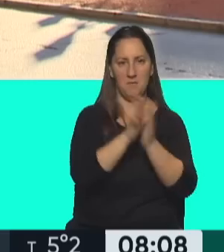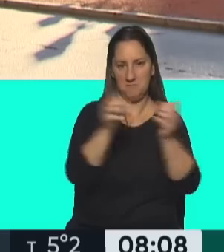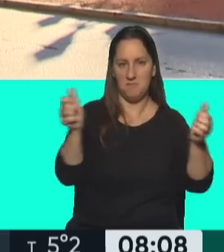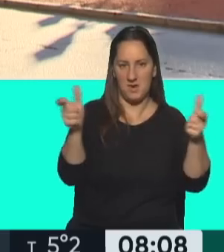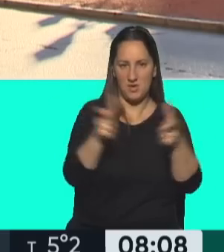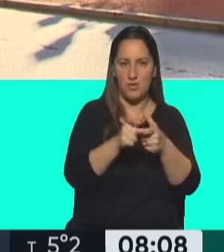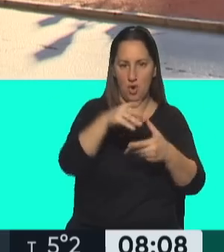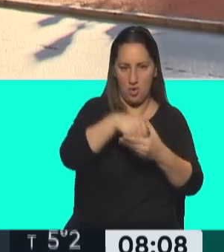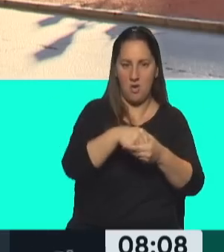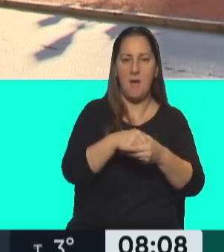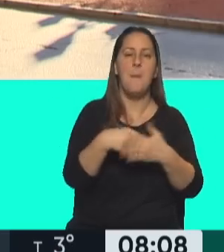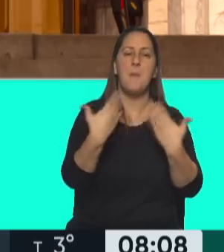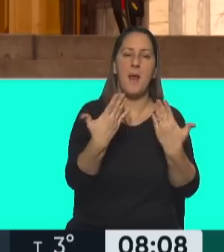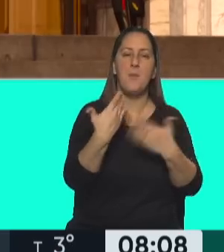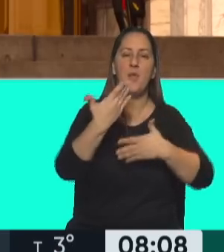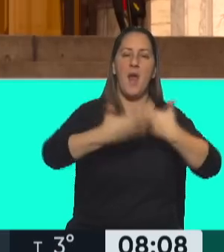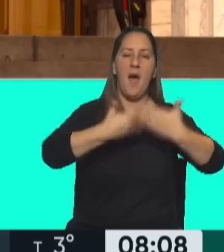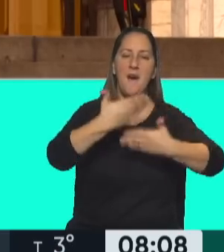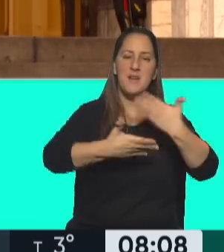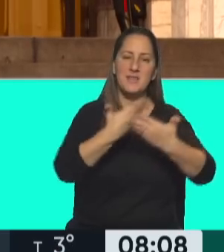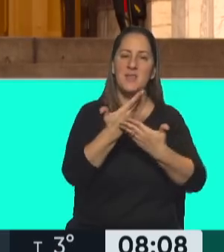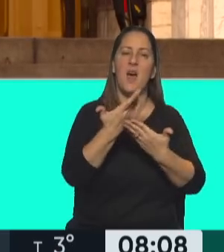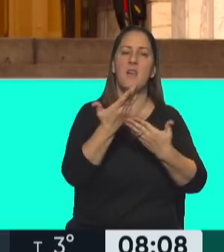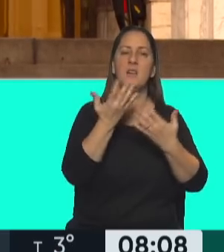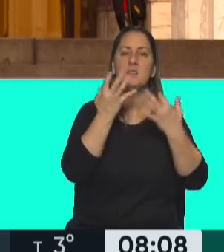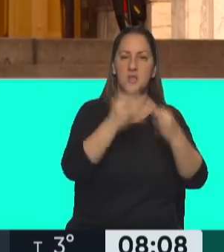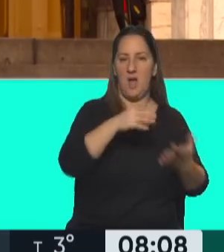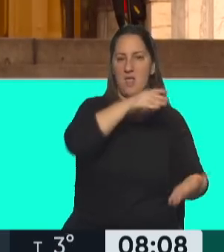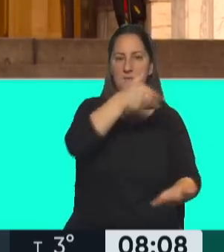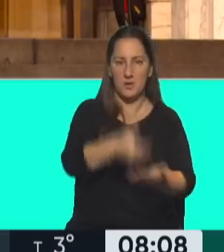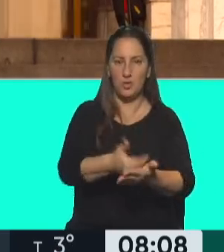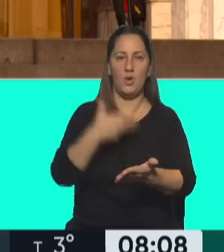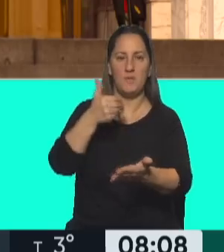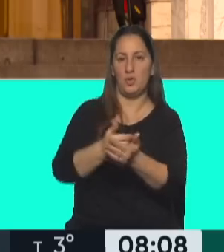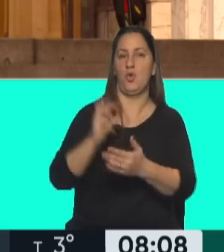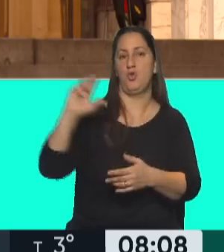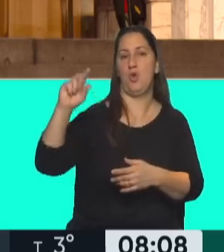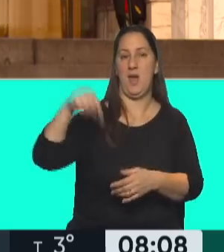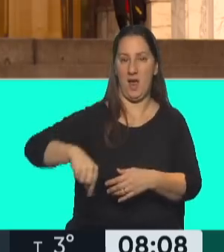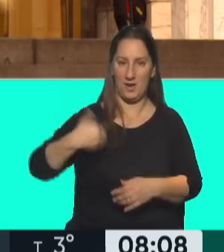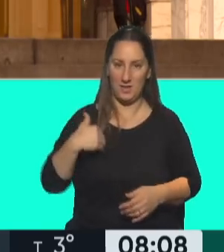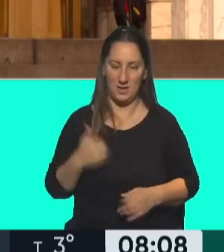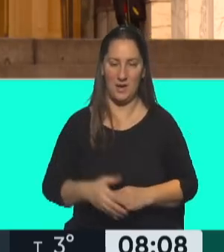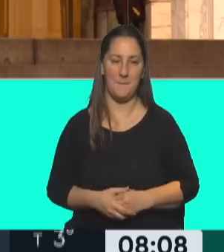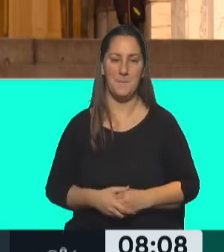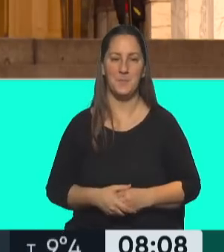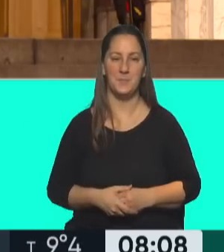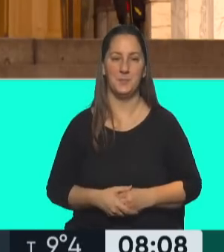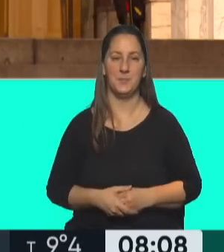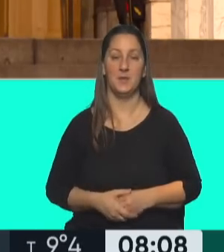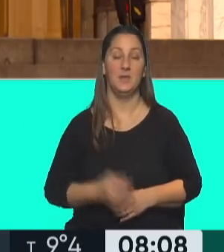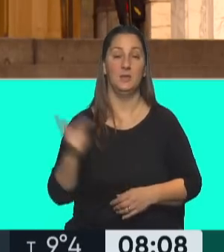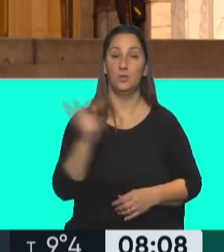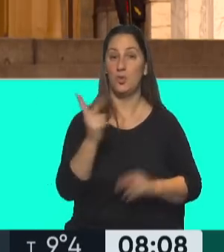para avanzar en lo que tiene que ver con el ingreso y la llegada de inversiones de dólares a la República Argentina. Esos dos